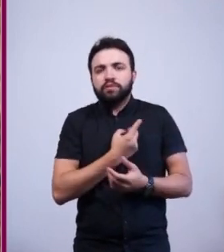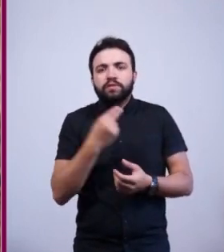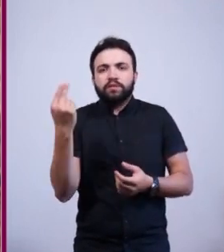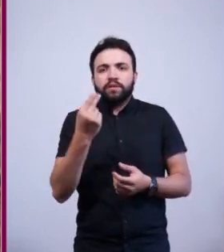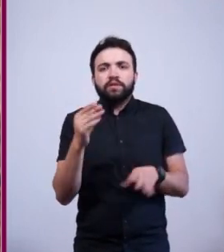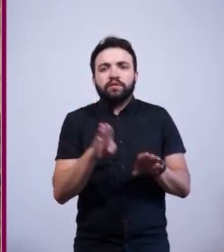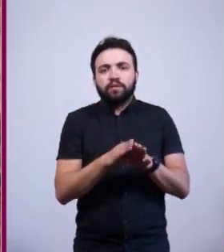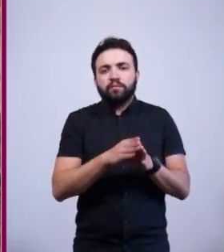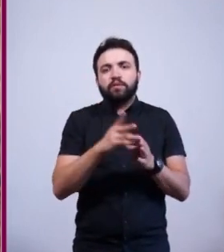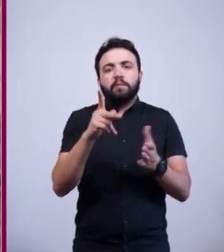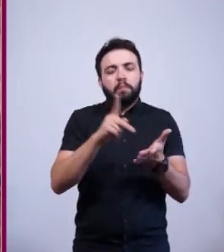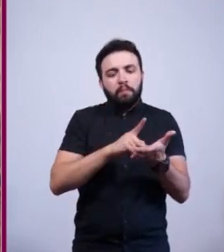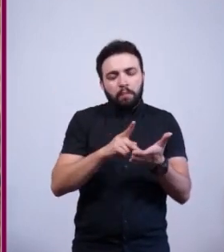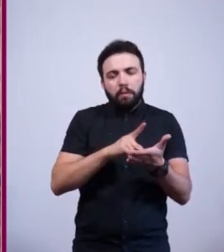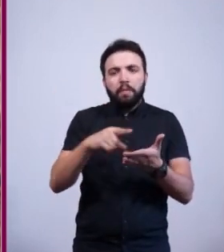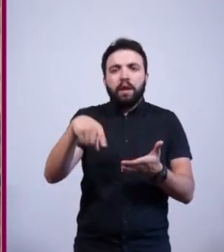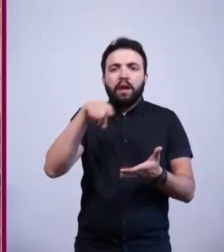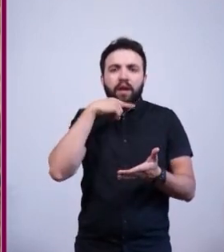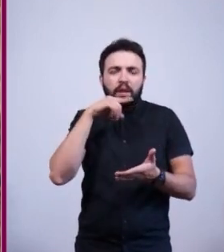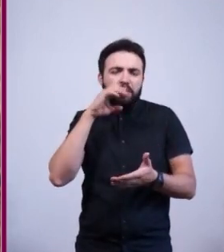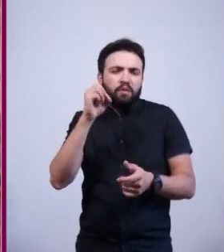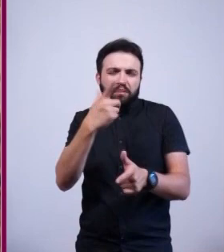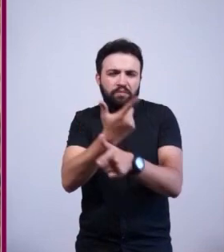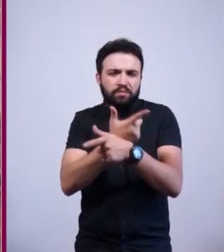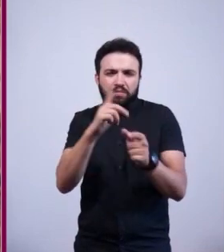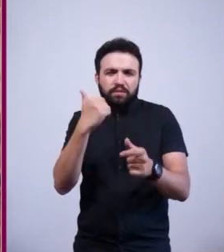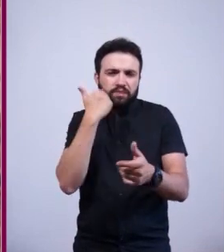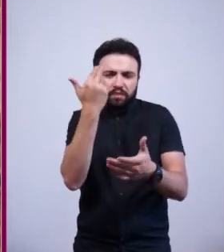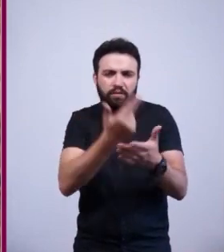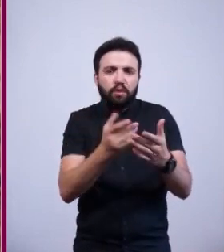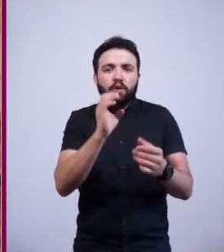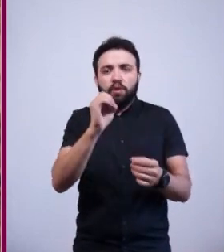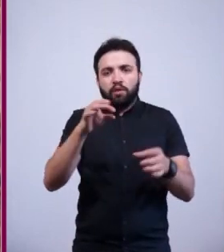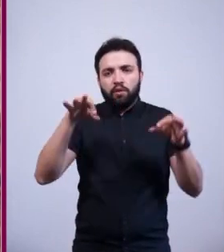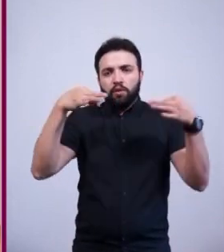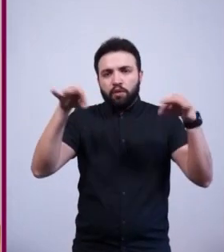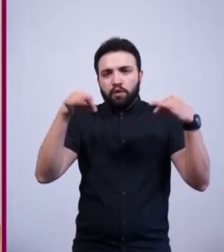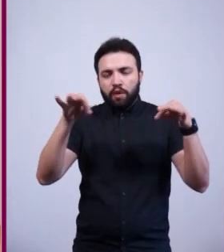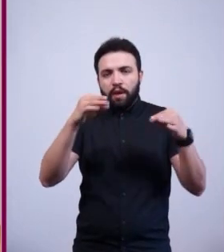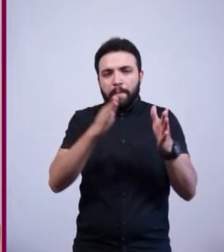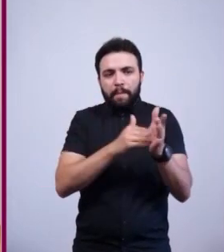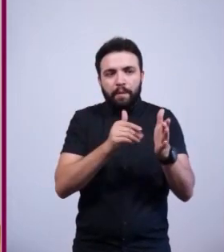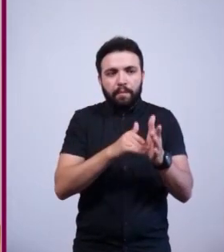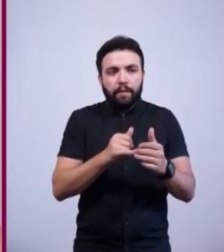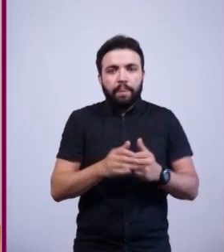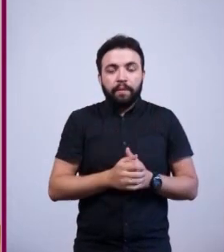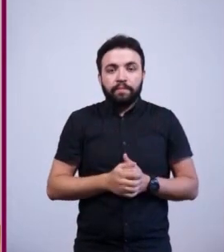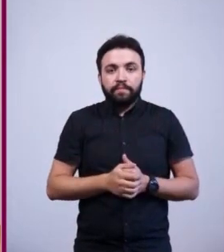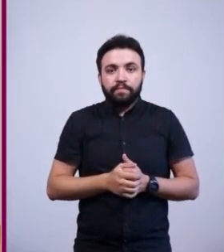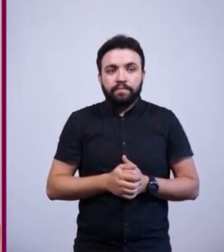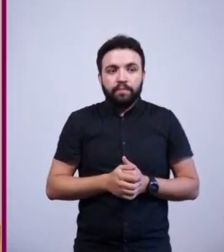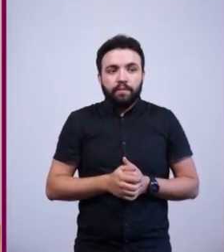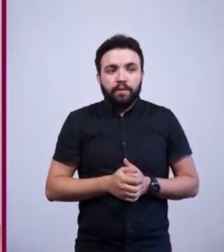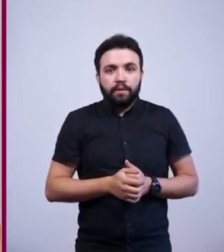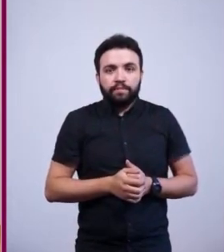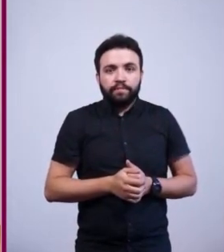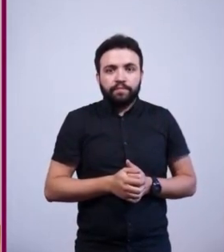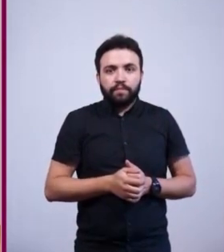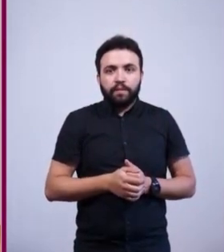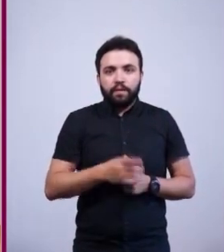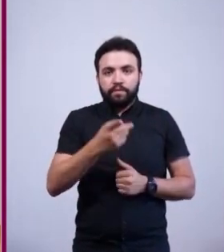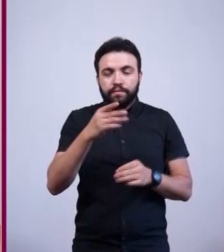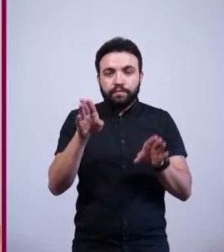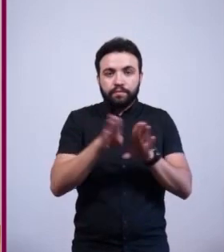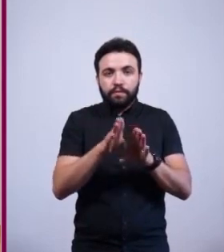dibujar. Pluma, lápiz, crayola o lo que tengan, y algunas hojas de papel. El taller que nos dará Florencia se llama Del ojo a